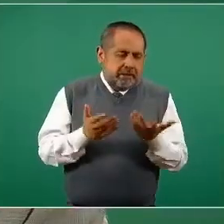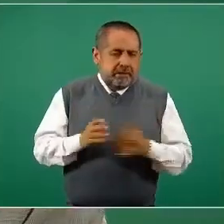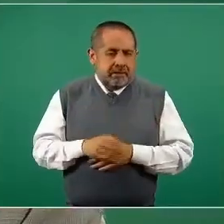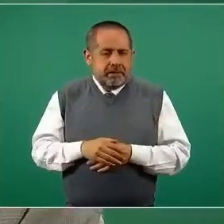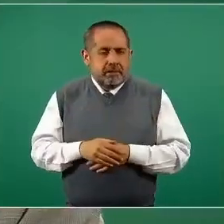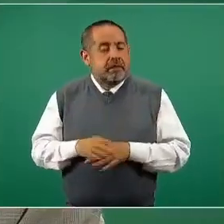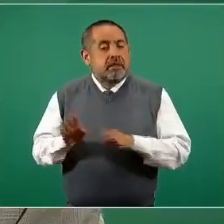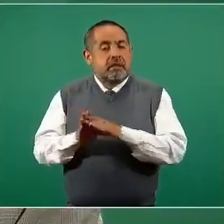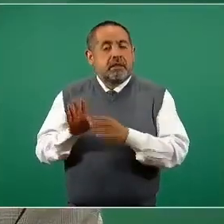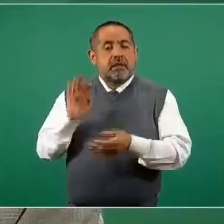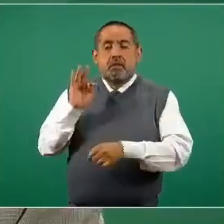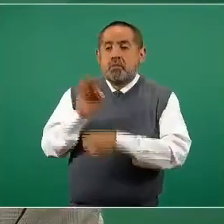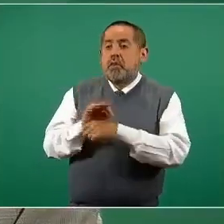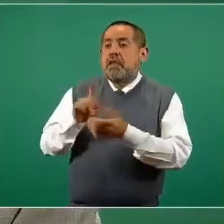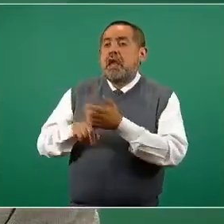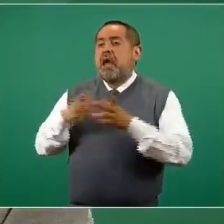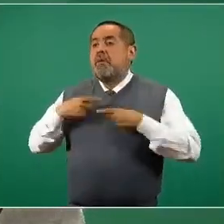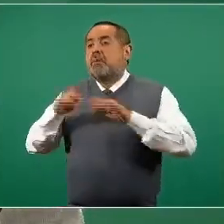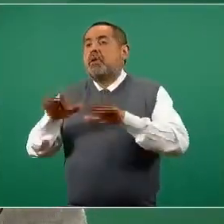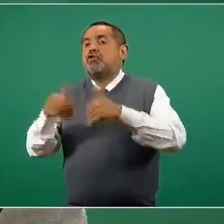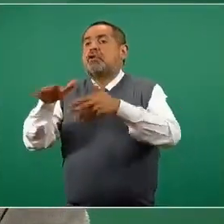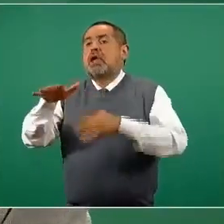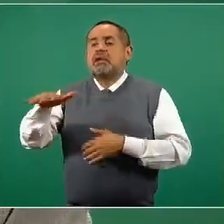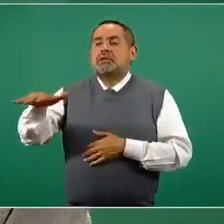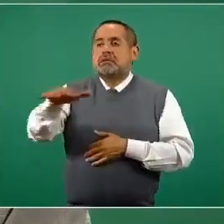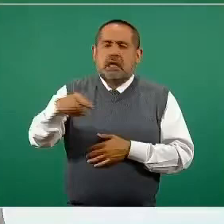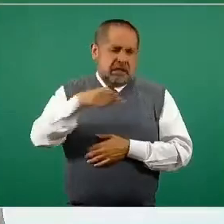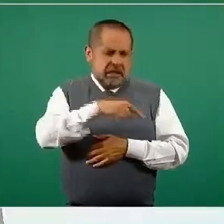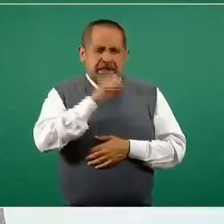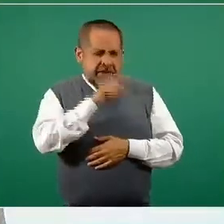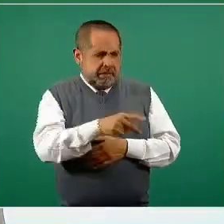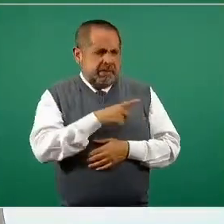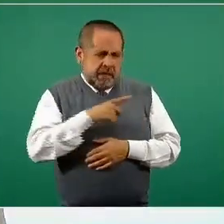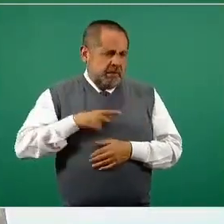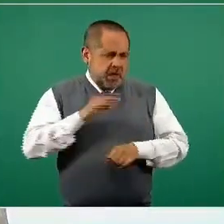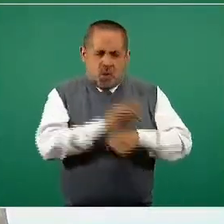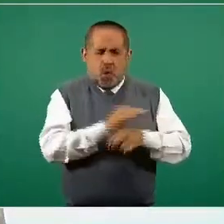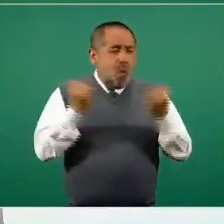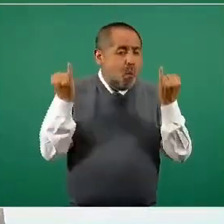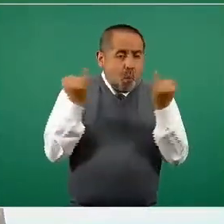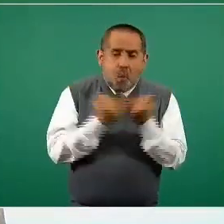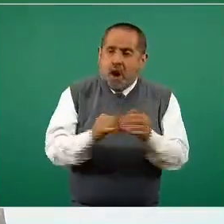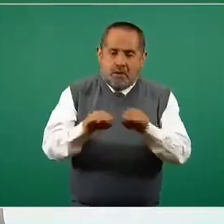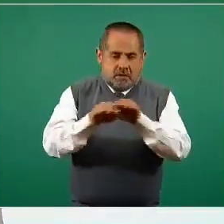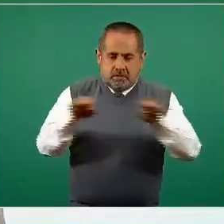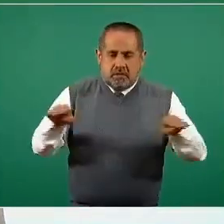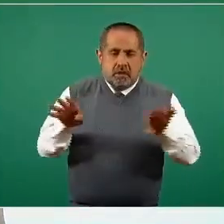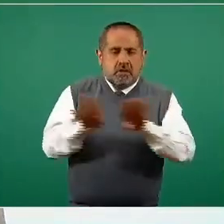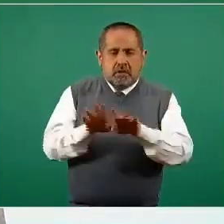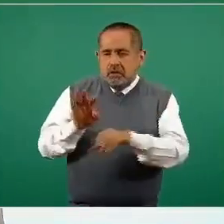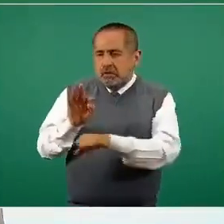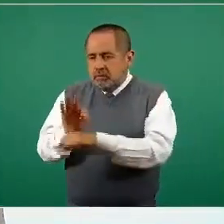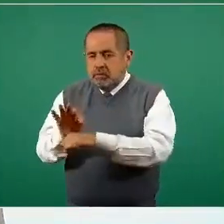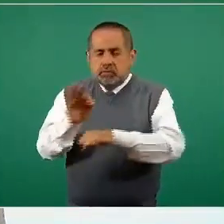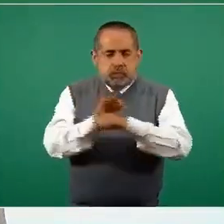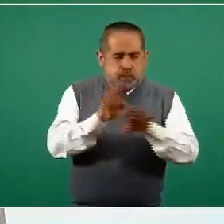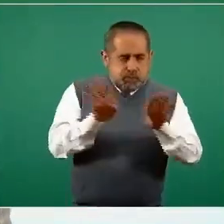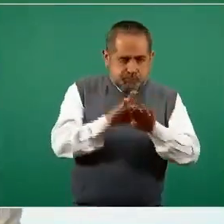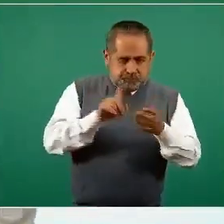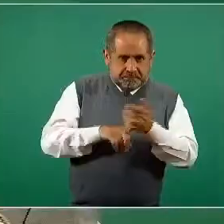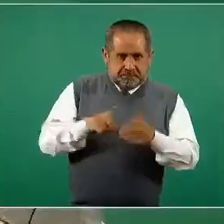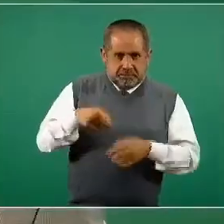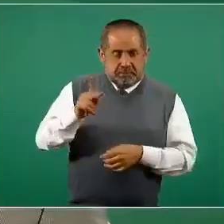protege a estos segmentos de la sociedad, que bueno, porque merecen, igual que todos y todas las demás, ser protegidas, pero